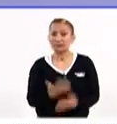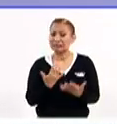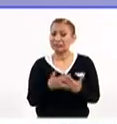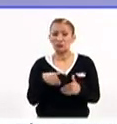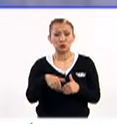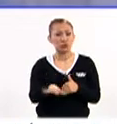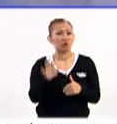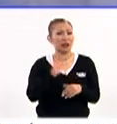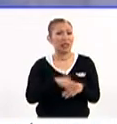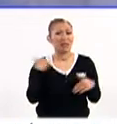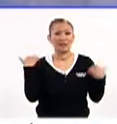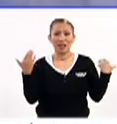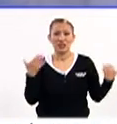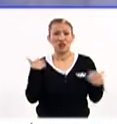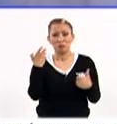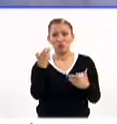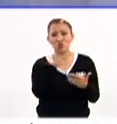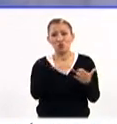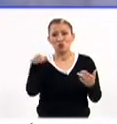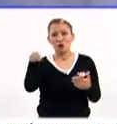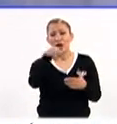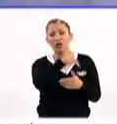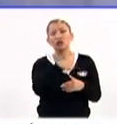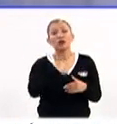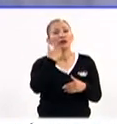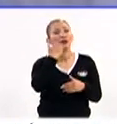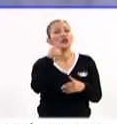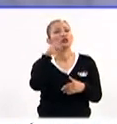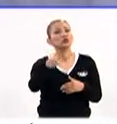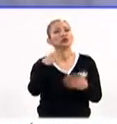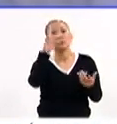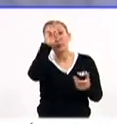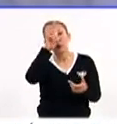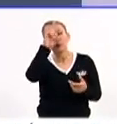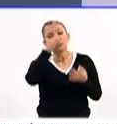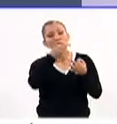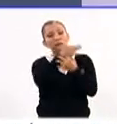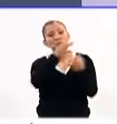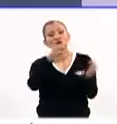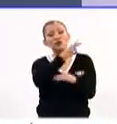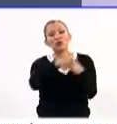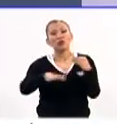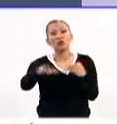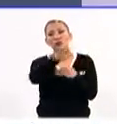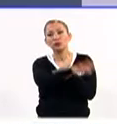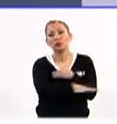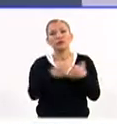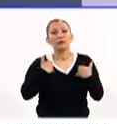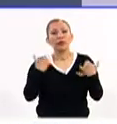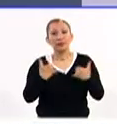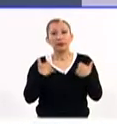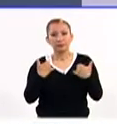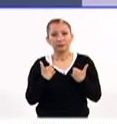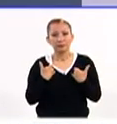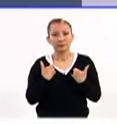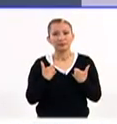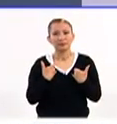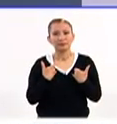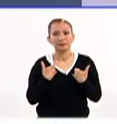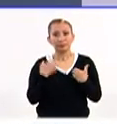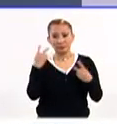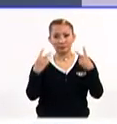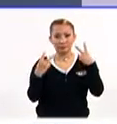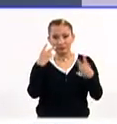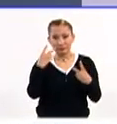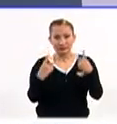esperan unas grandes aventuras por esos lugares. Yo quisiera que le dieras un consejo, José, a todos aquellos jóvenes que te